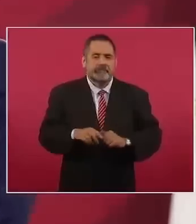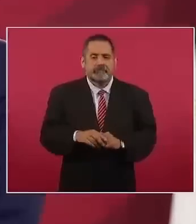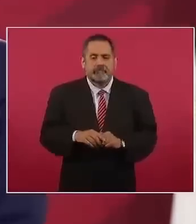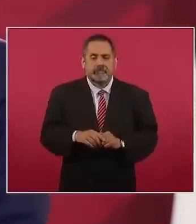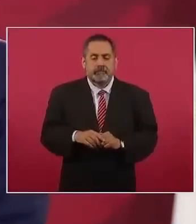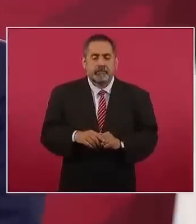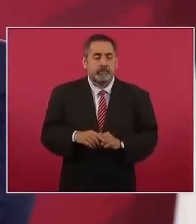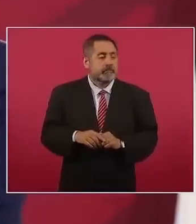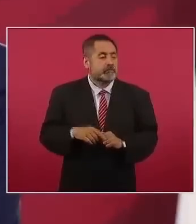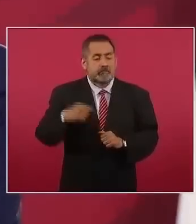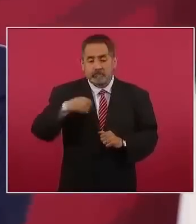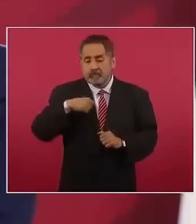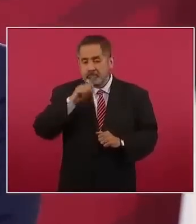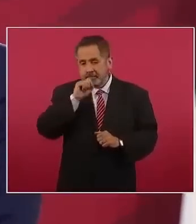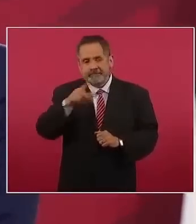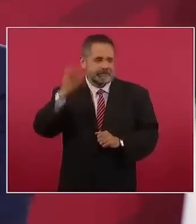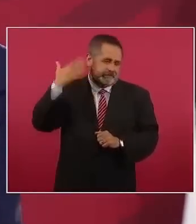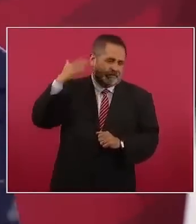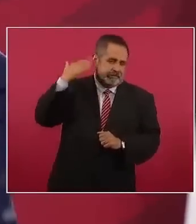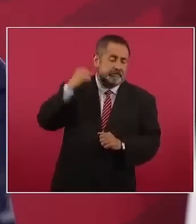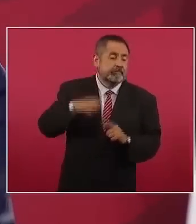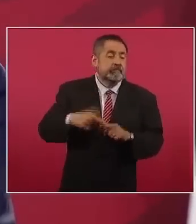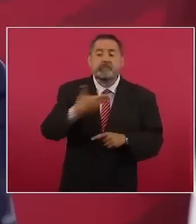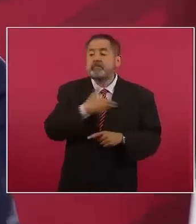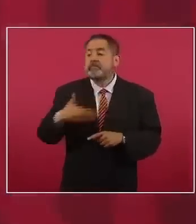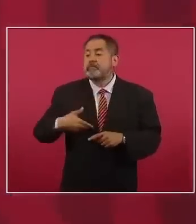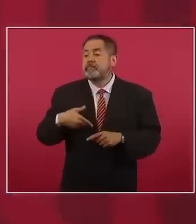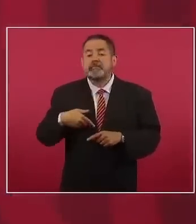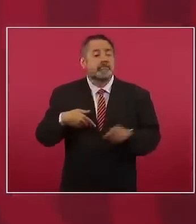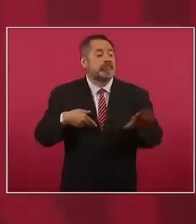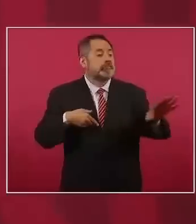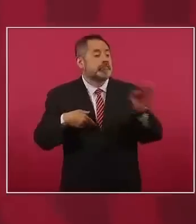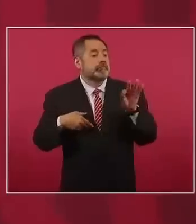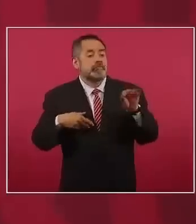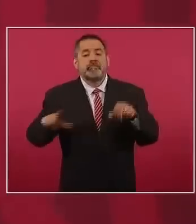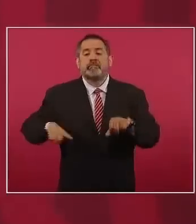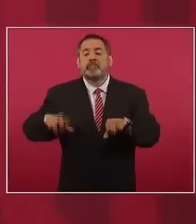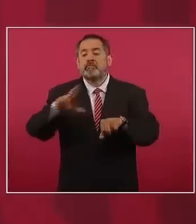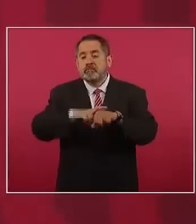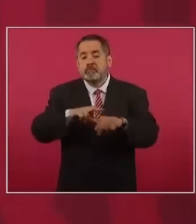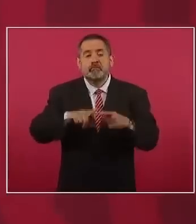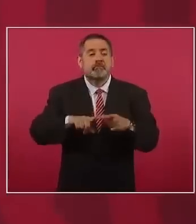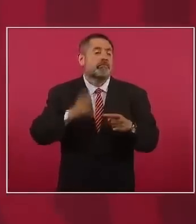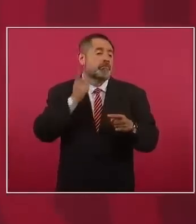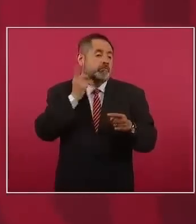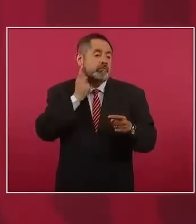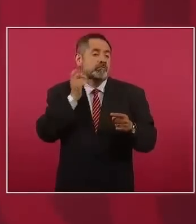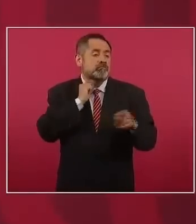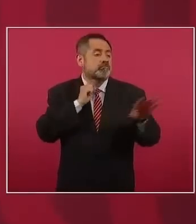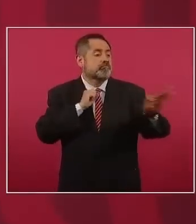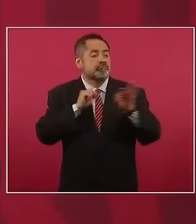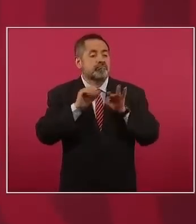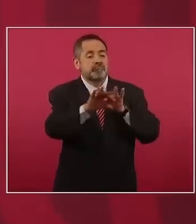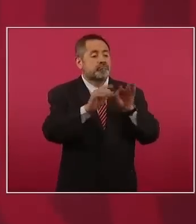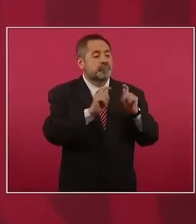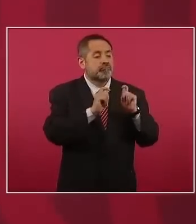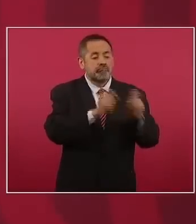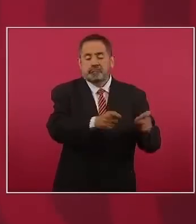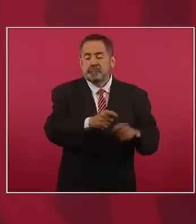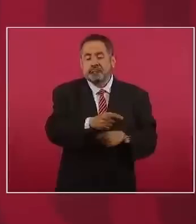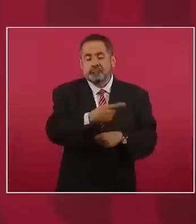pone a los gobernadores, pone a los diputados, pone a los senadores. Y los gobernadores hacen lo